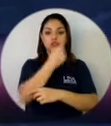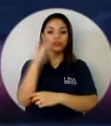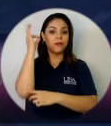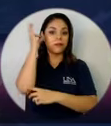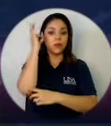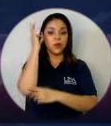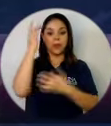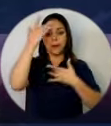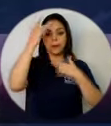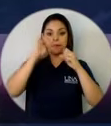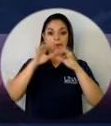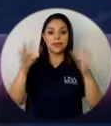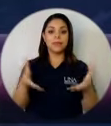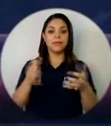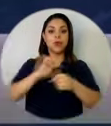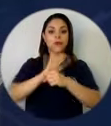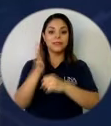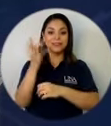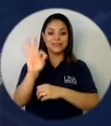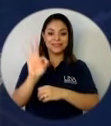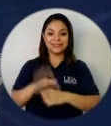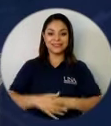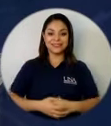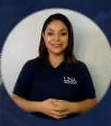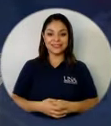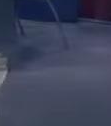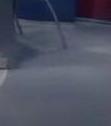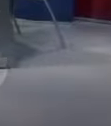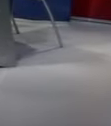rostro femenino de la pandemia por la COVID-19.